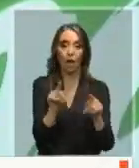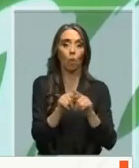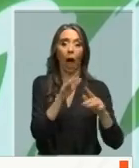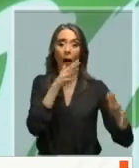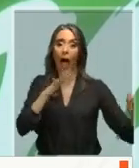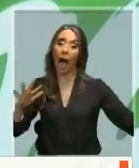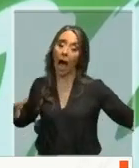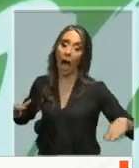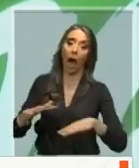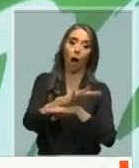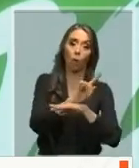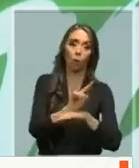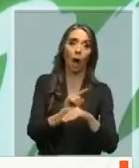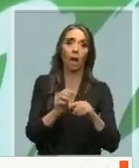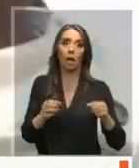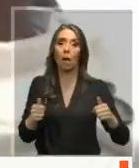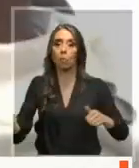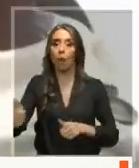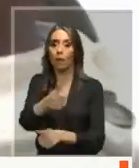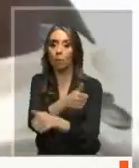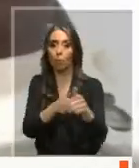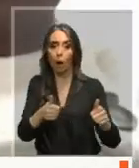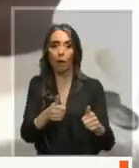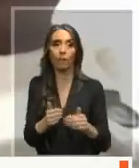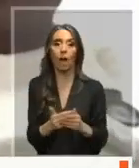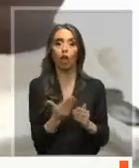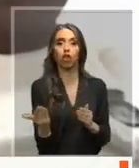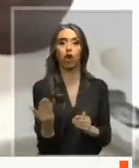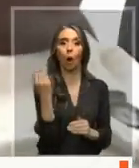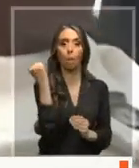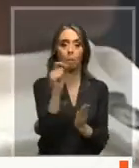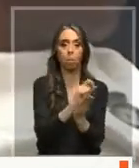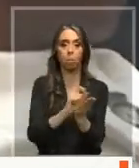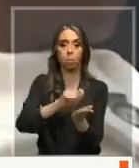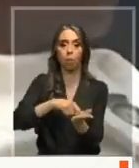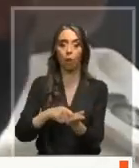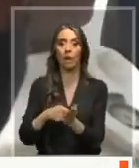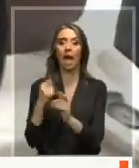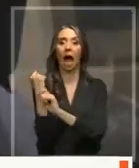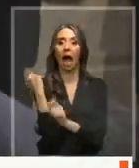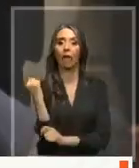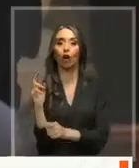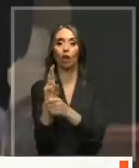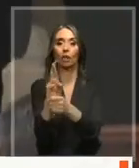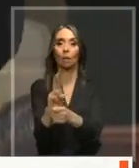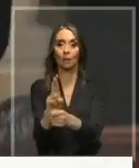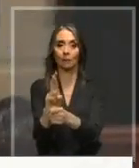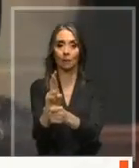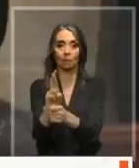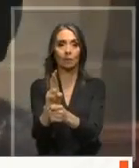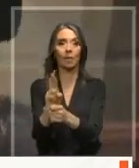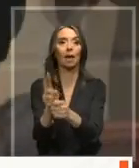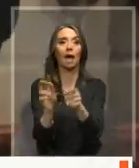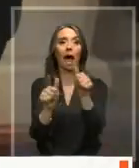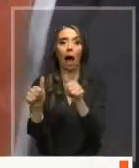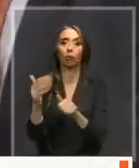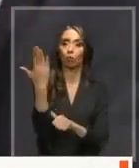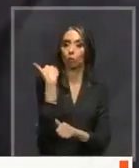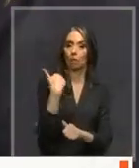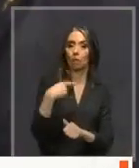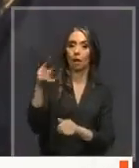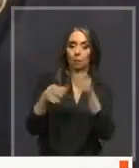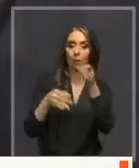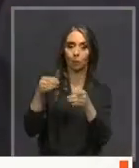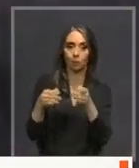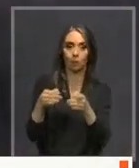comienza a mover sus fichas. Decidió entregarle poder a un abogado para que lo represente ante las autoridades que lo requieran sobre